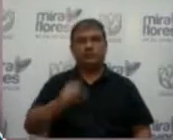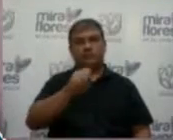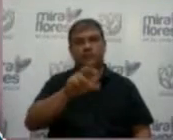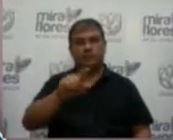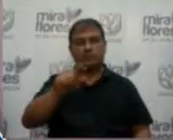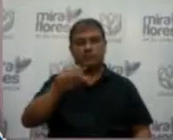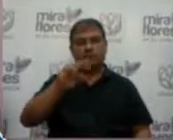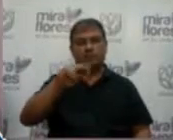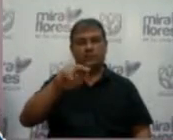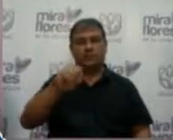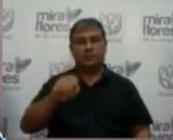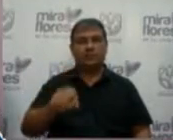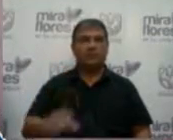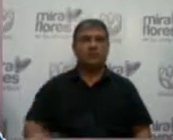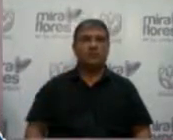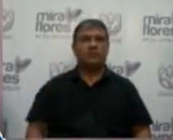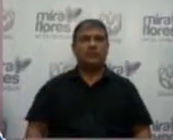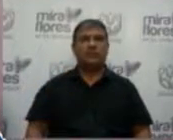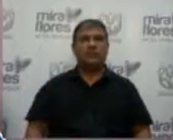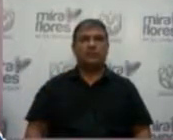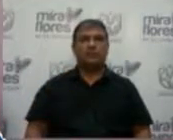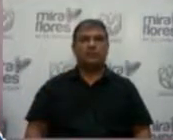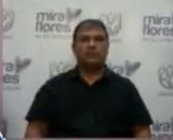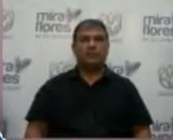Señor Gino Costa Santolaya.